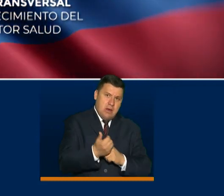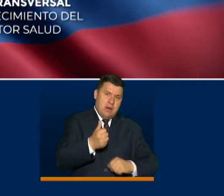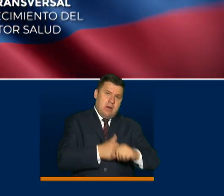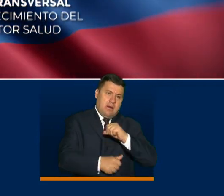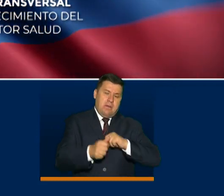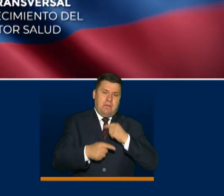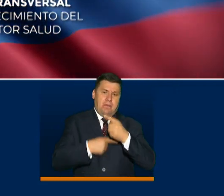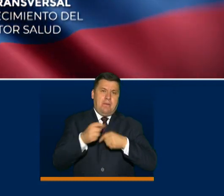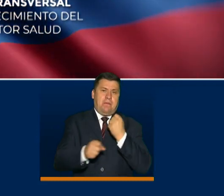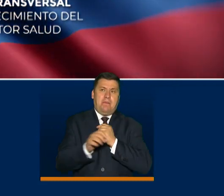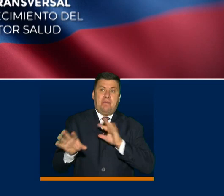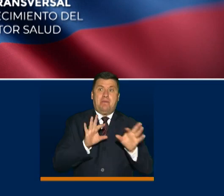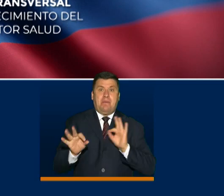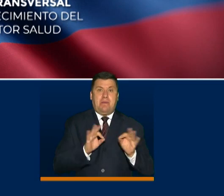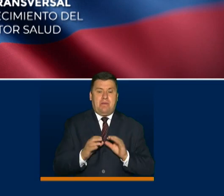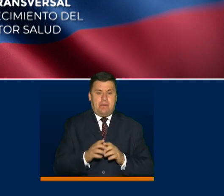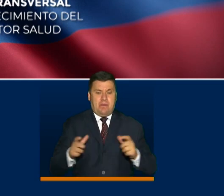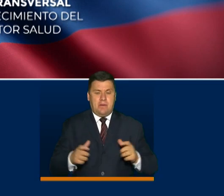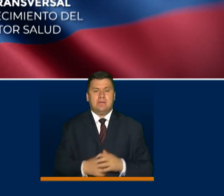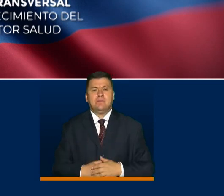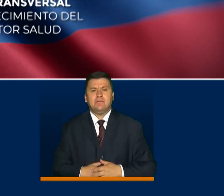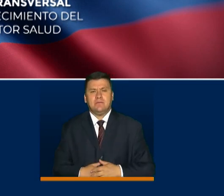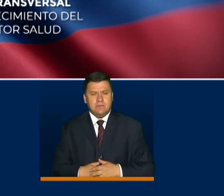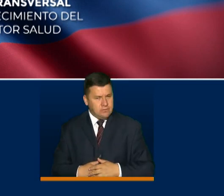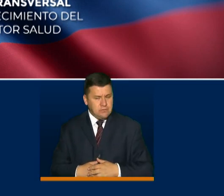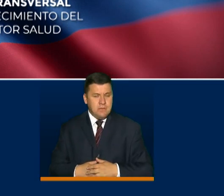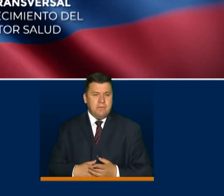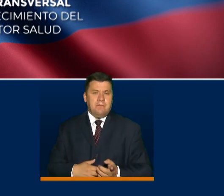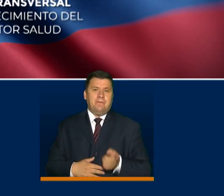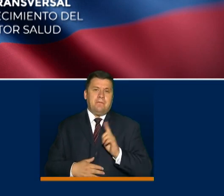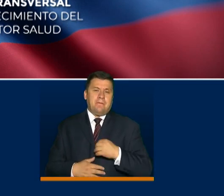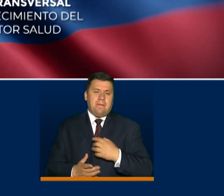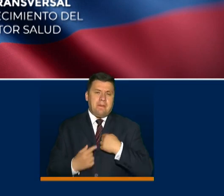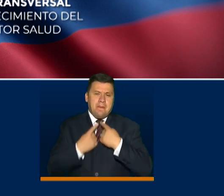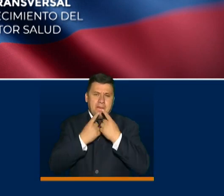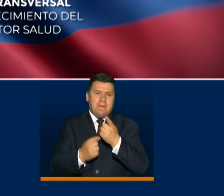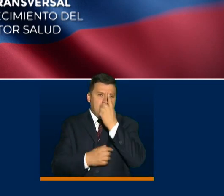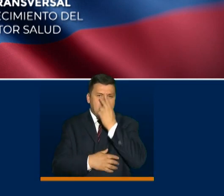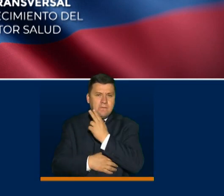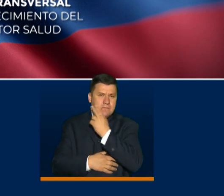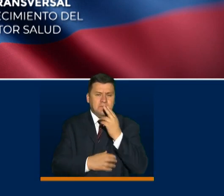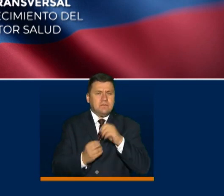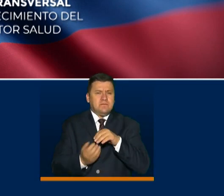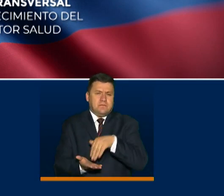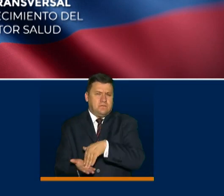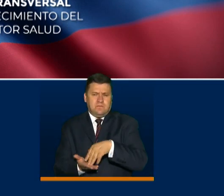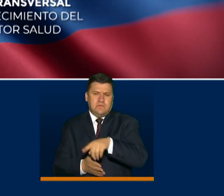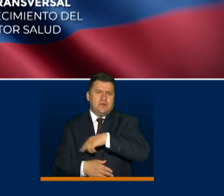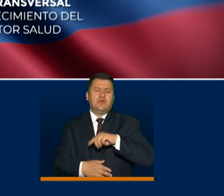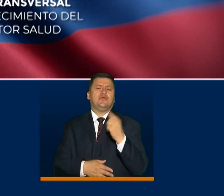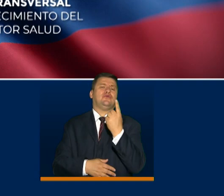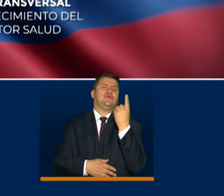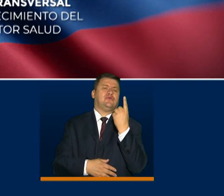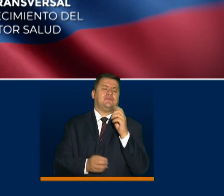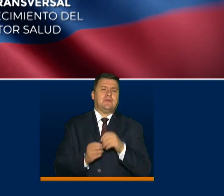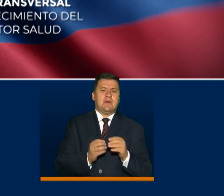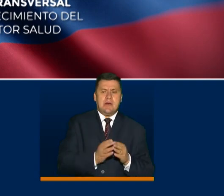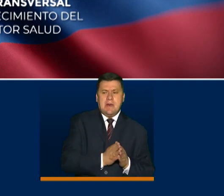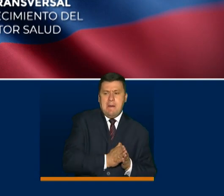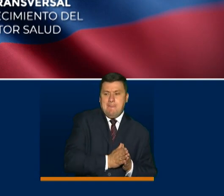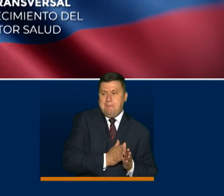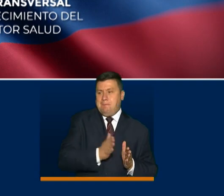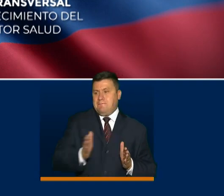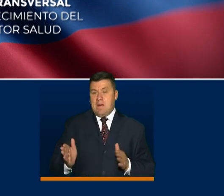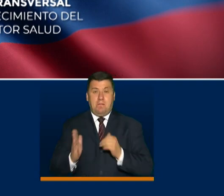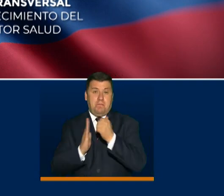generación de empleos en nuestro país. Y quiero destacar también el compromiso con los más vulnerables. No solamente es extender